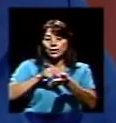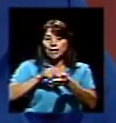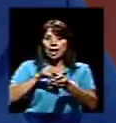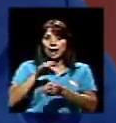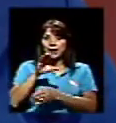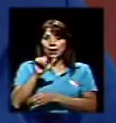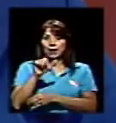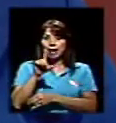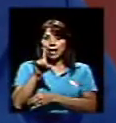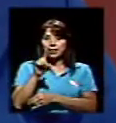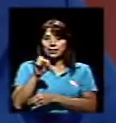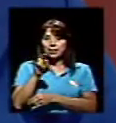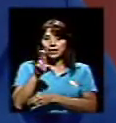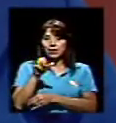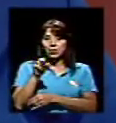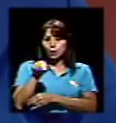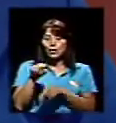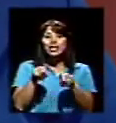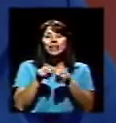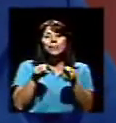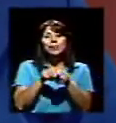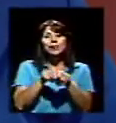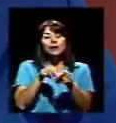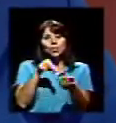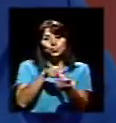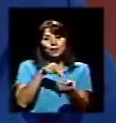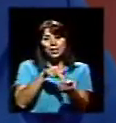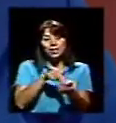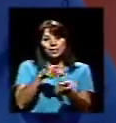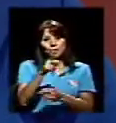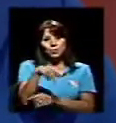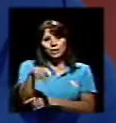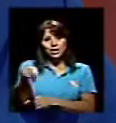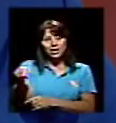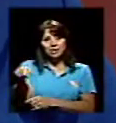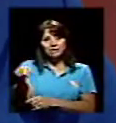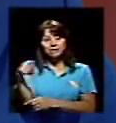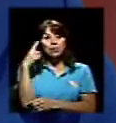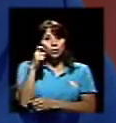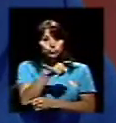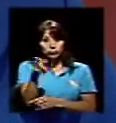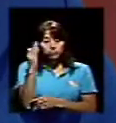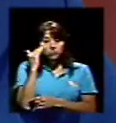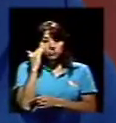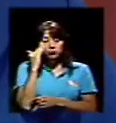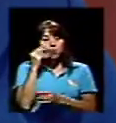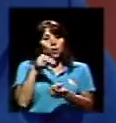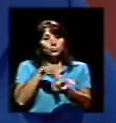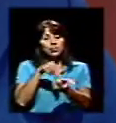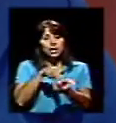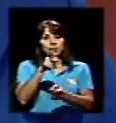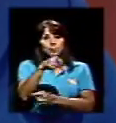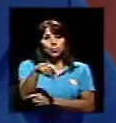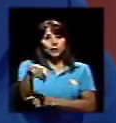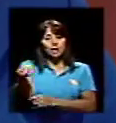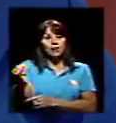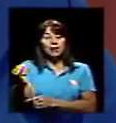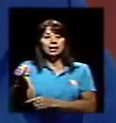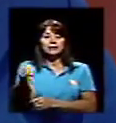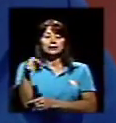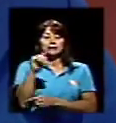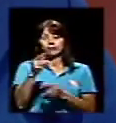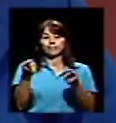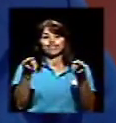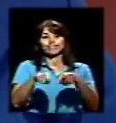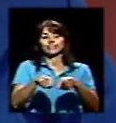y el Hospital de Punta Arenas. Porque el Hospital de Punta Arenas, como todos saben, pues sufrió por el